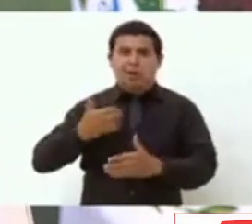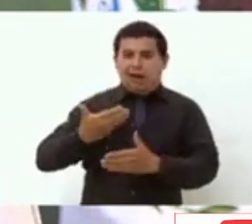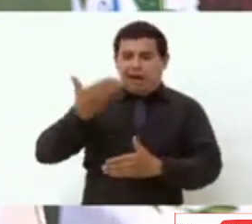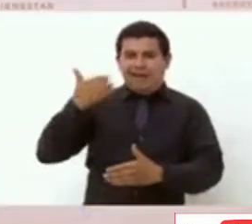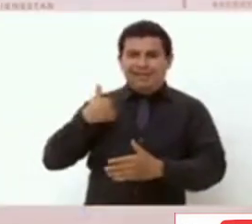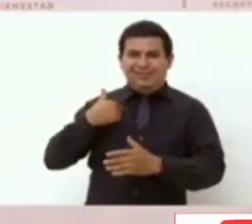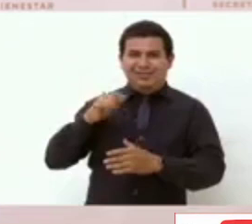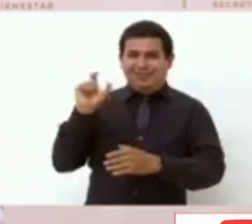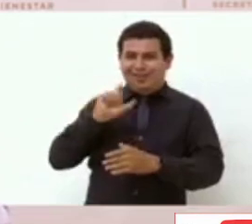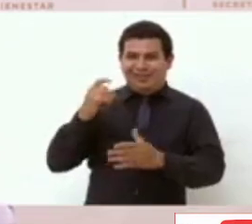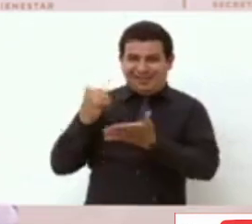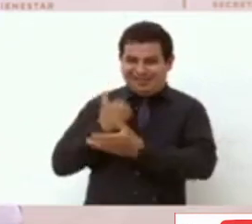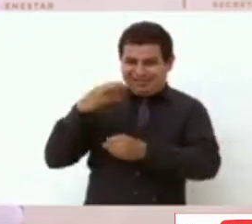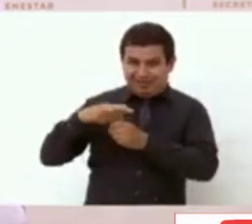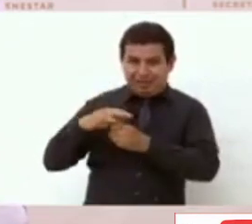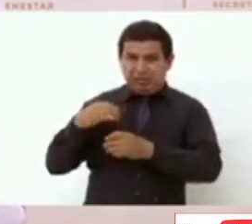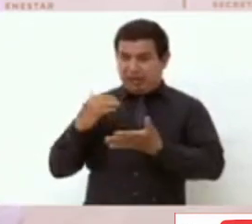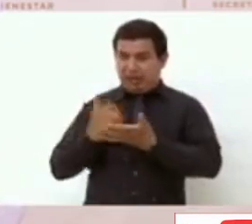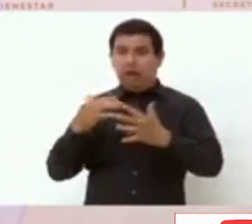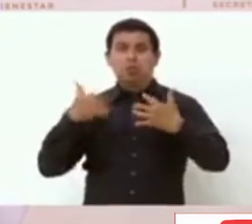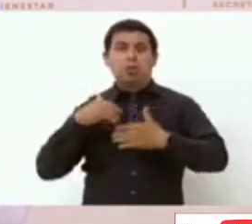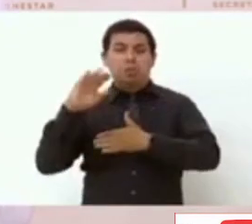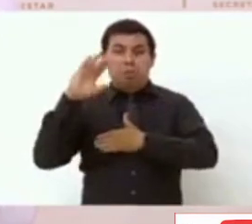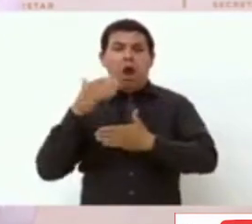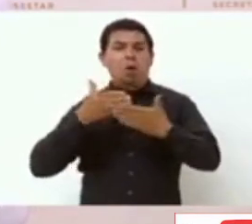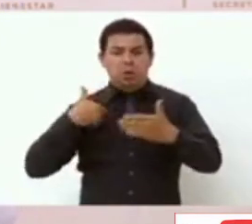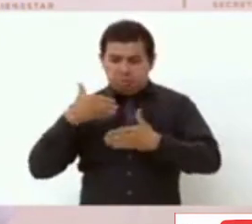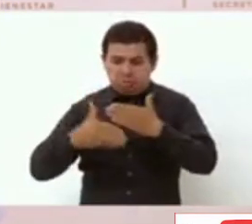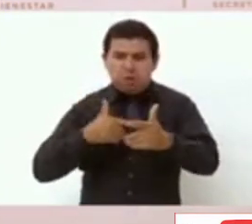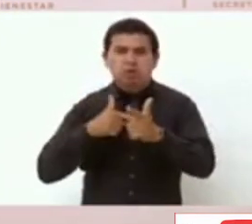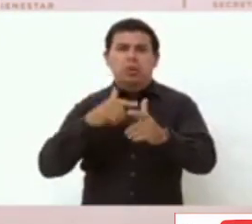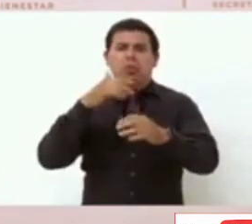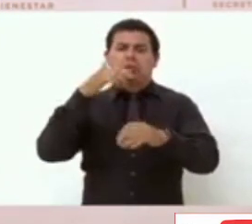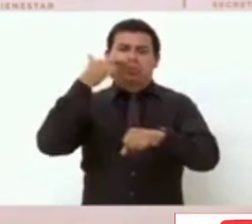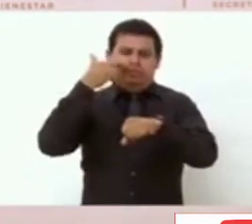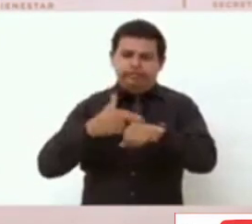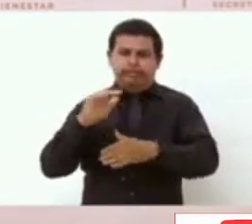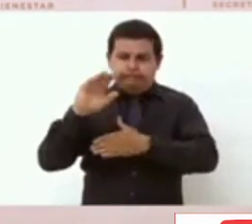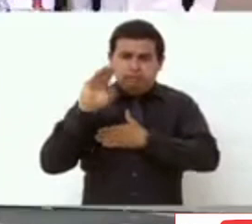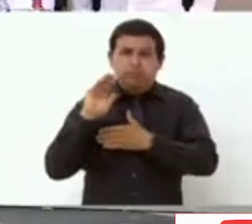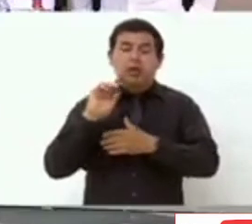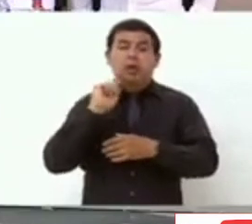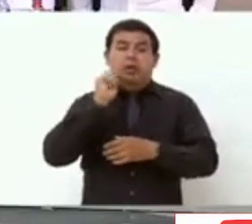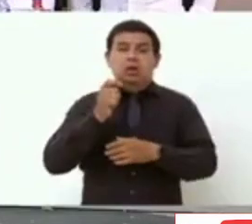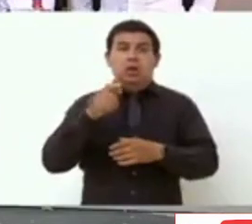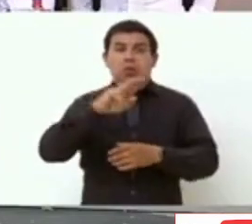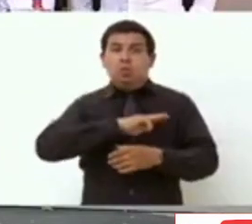cumplir es que al final de nuestro gobierno no va a quedar un municipio en